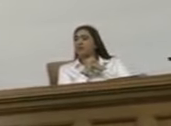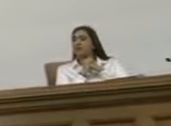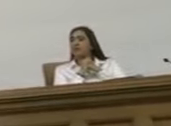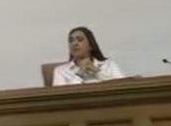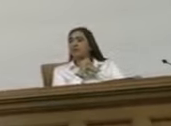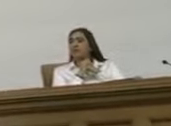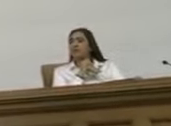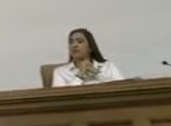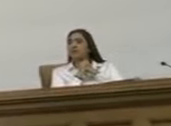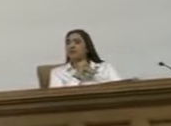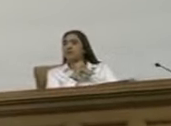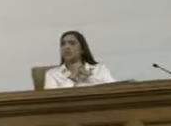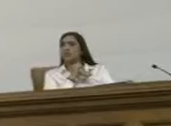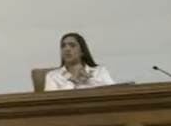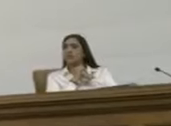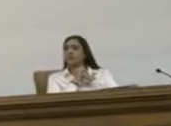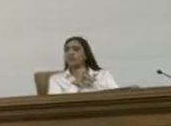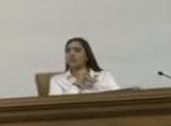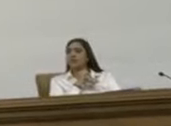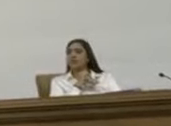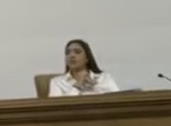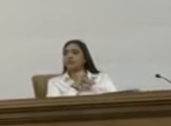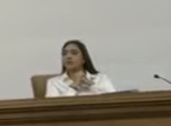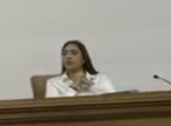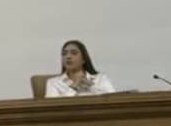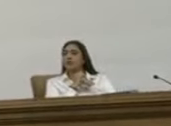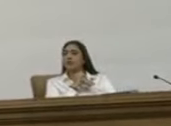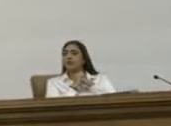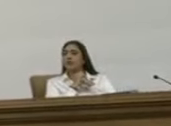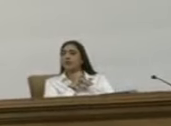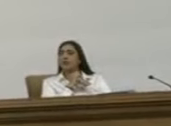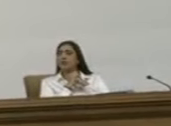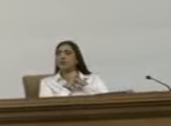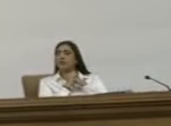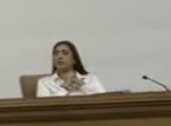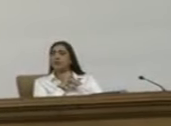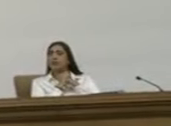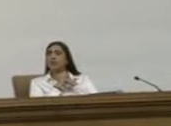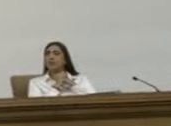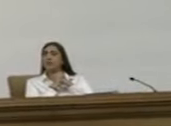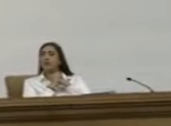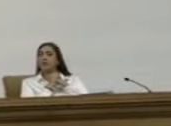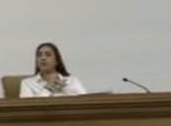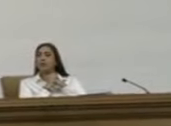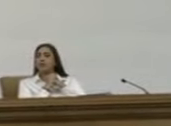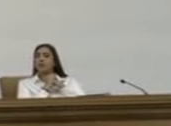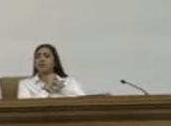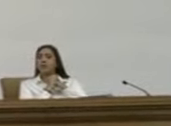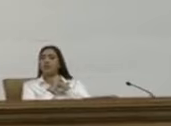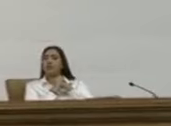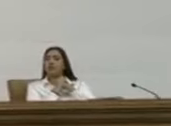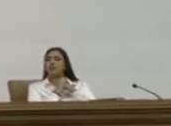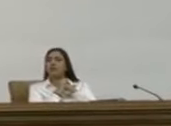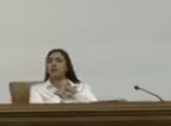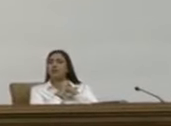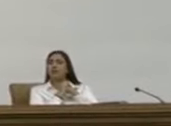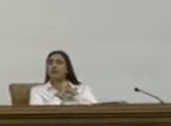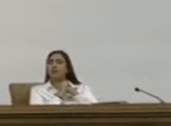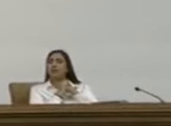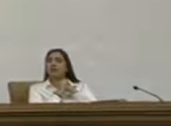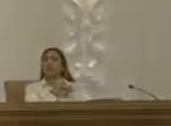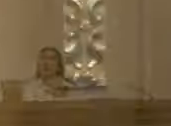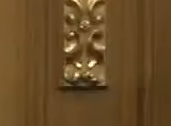esto, los pueblos indígenas debemos aferrarnos a nuestras raíces con conciencia plena de